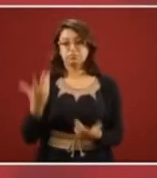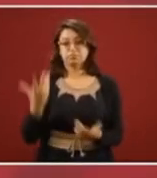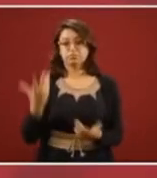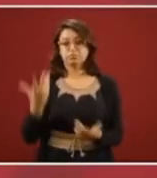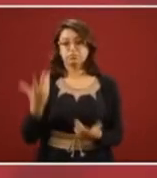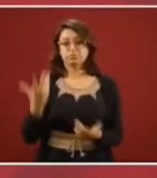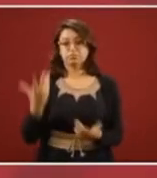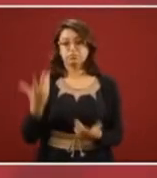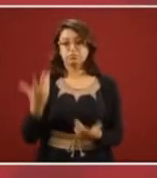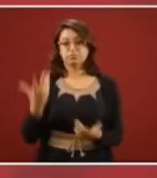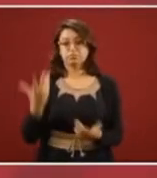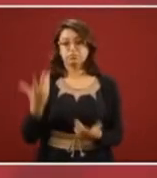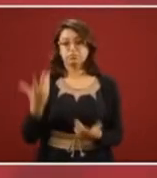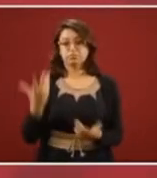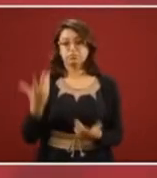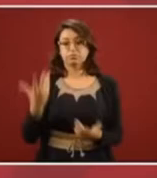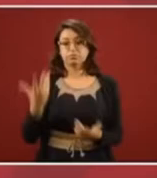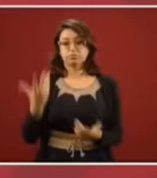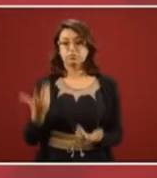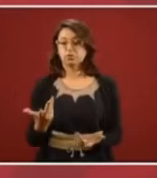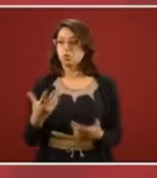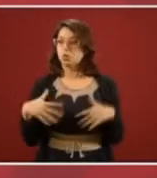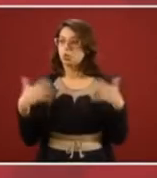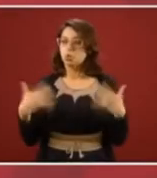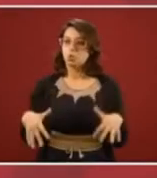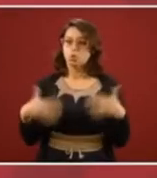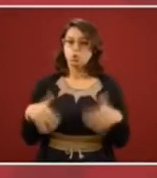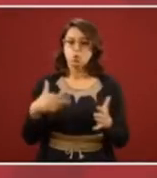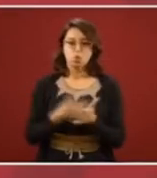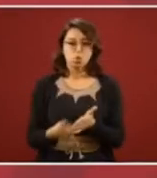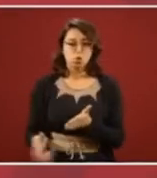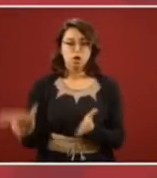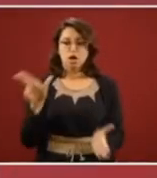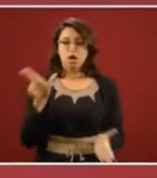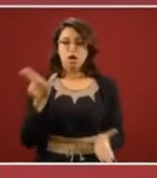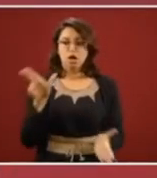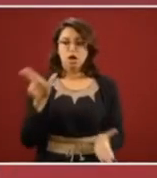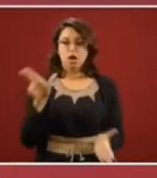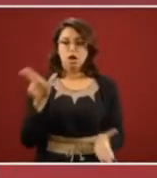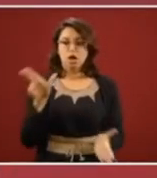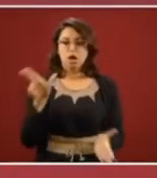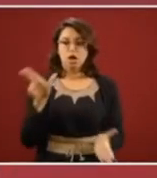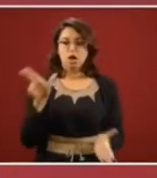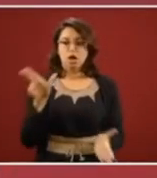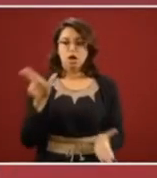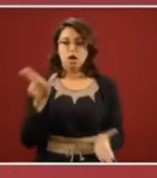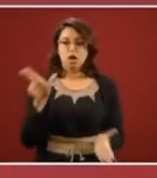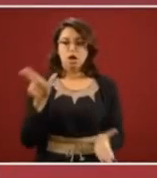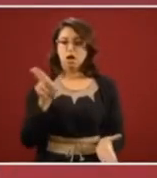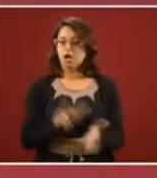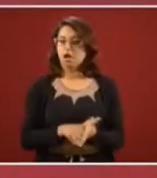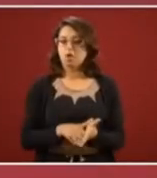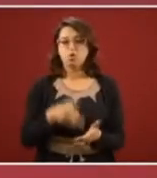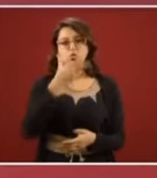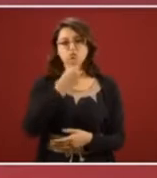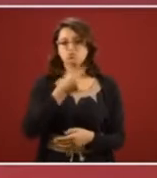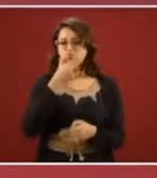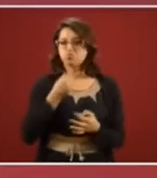pickens el origen subía giro consecuente al menos consecuentes